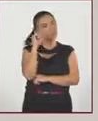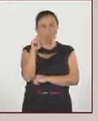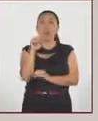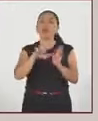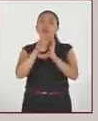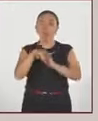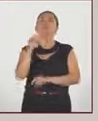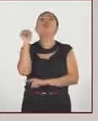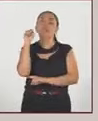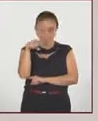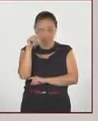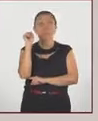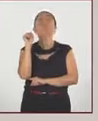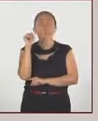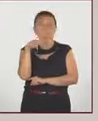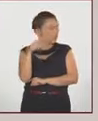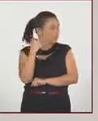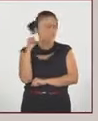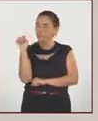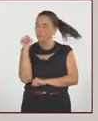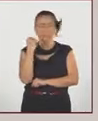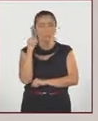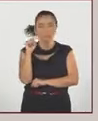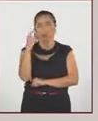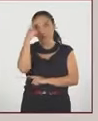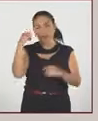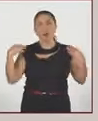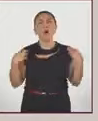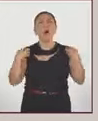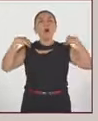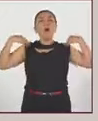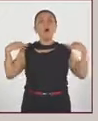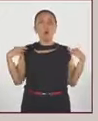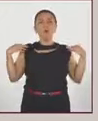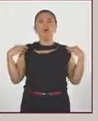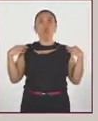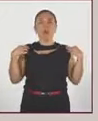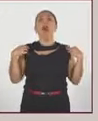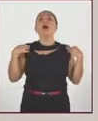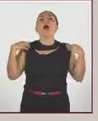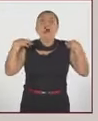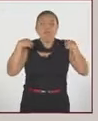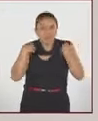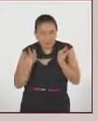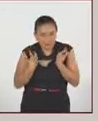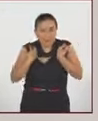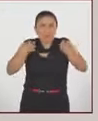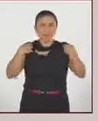sí, no, tratar de llevar los hombros hacia arriba, hacia atrás y lo más abajo que puedas